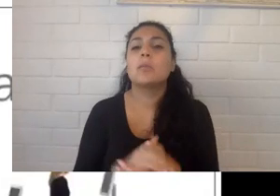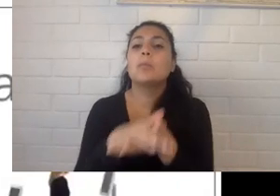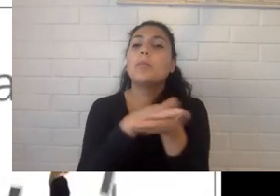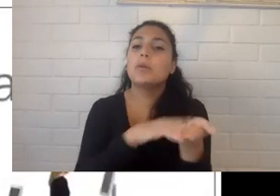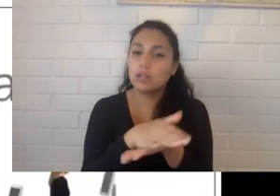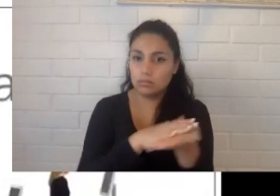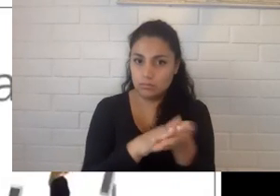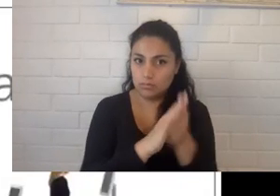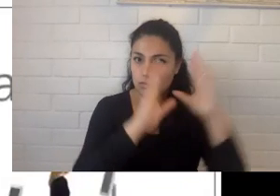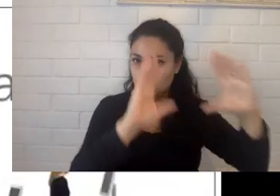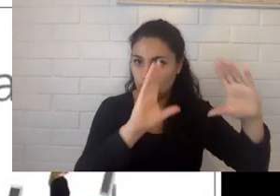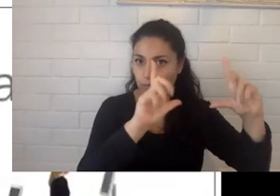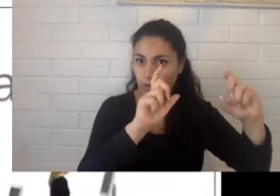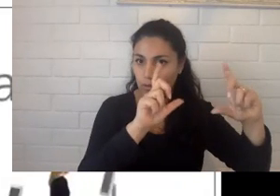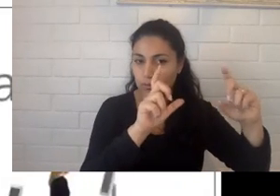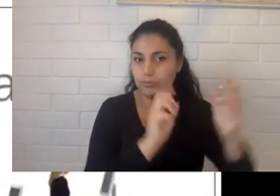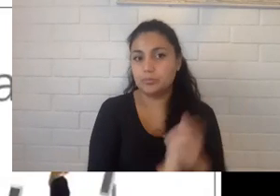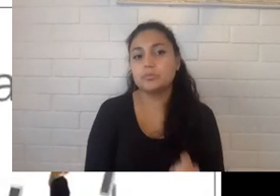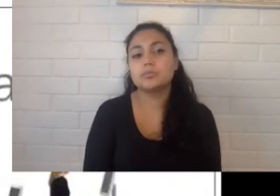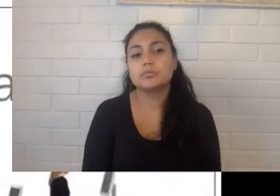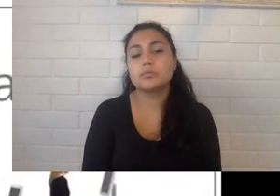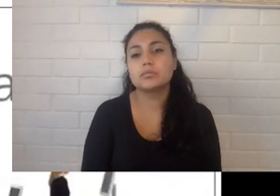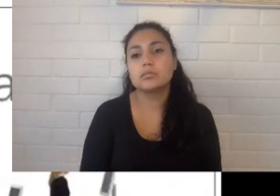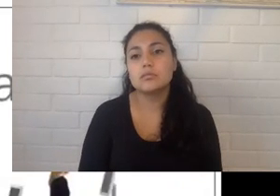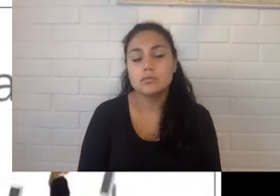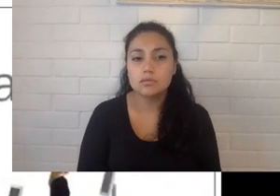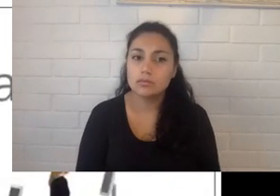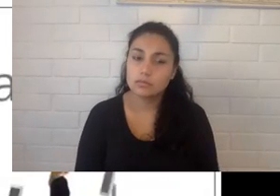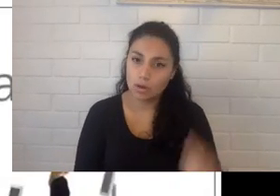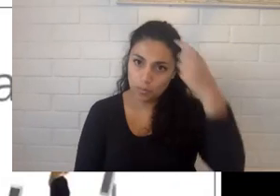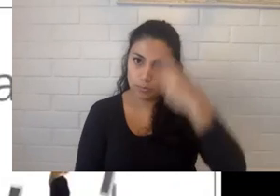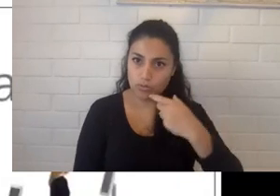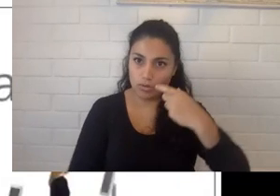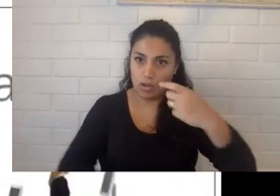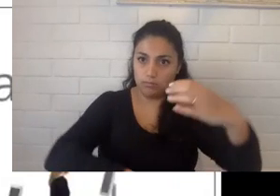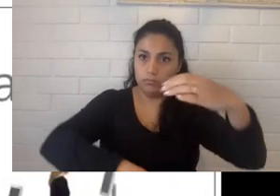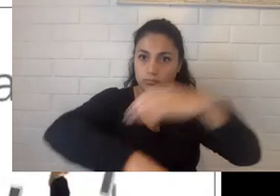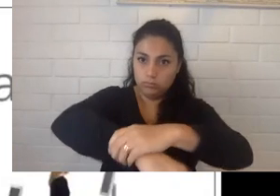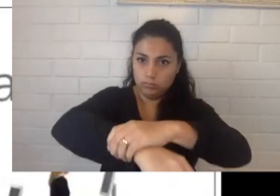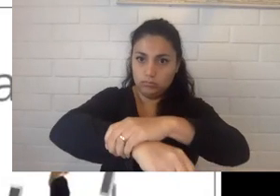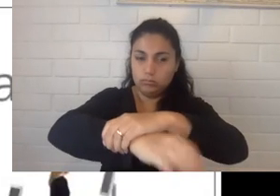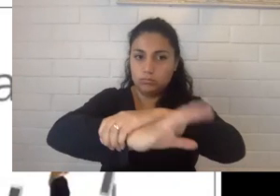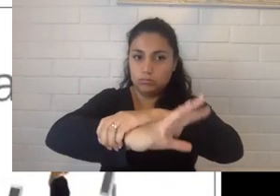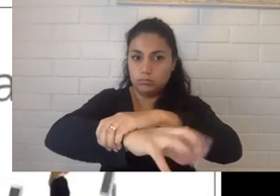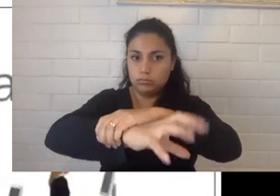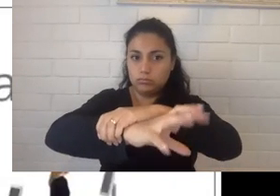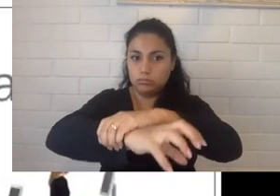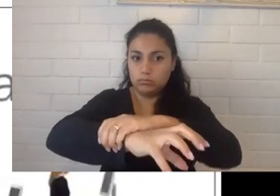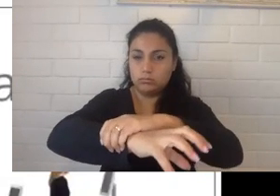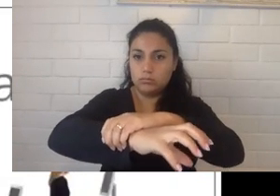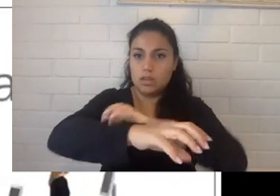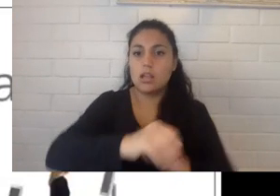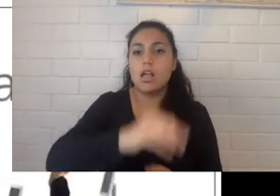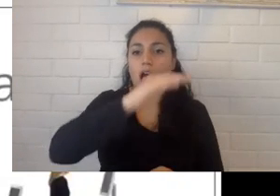ejemplo, vamos a ir analizando unas fotos generales. Acá tenemos una persona con una prótesis, ¿ya? Bajo la persona que está